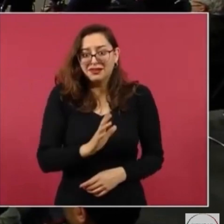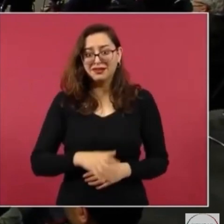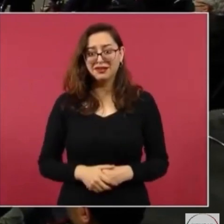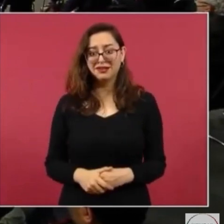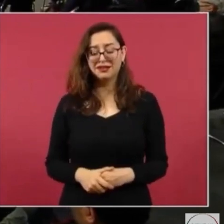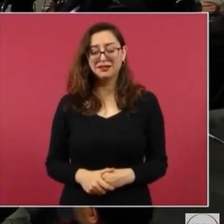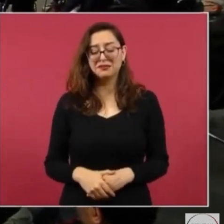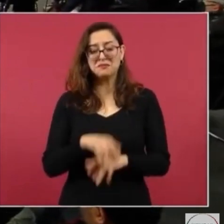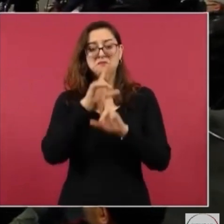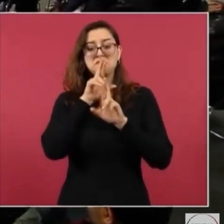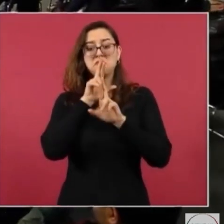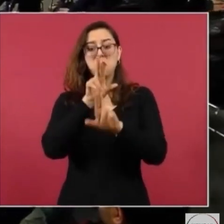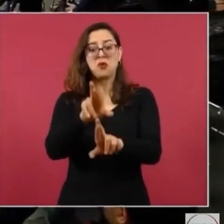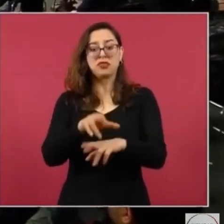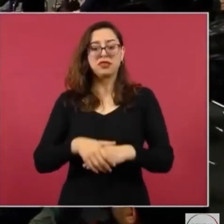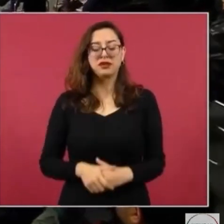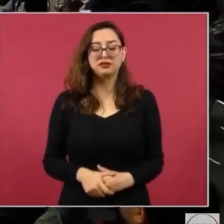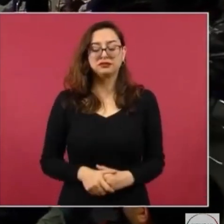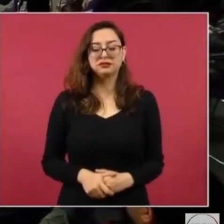contestándome,